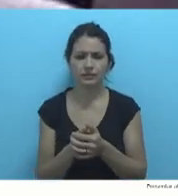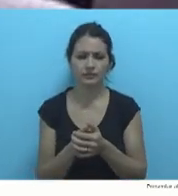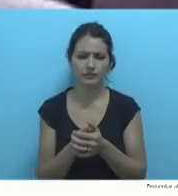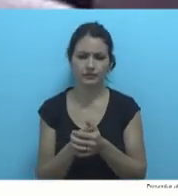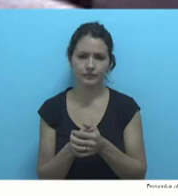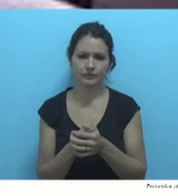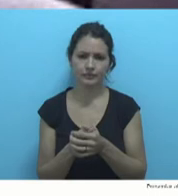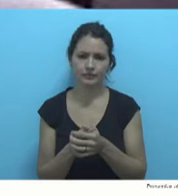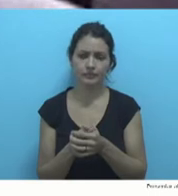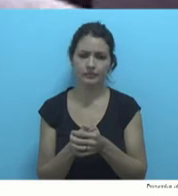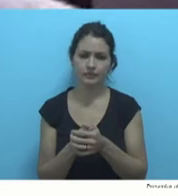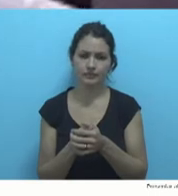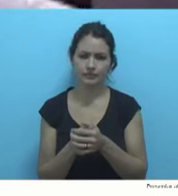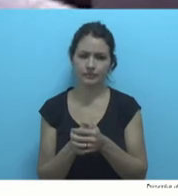porque además de por el fallo de la Corte fue